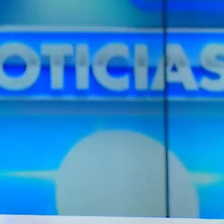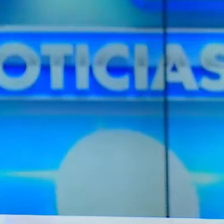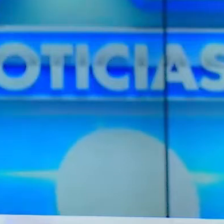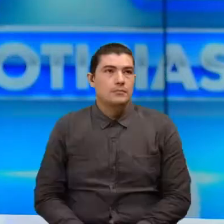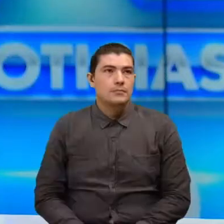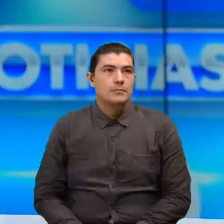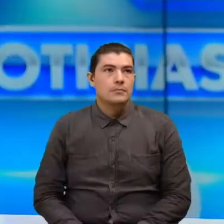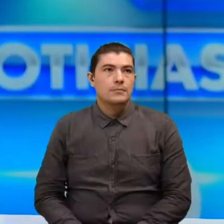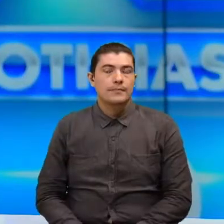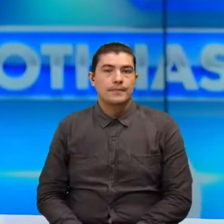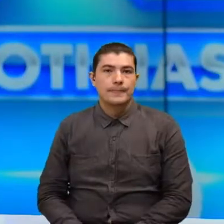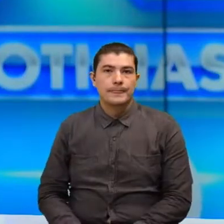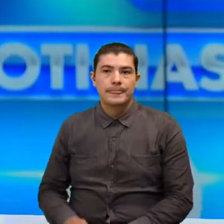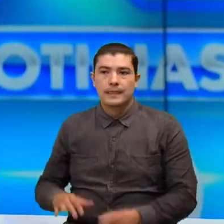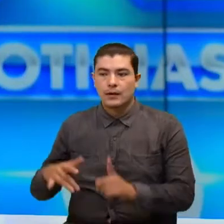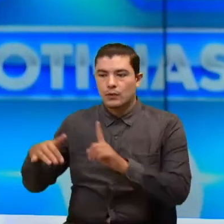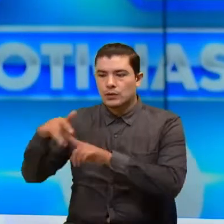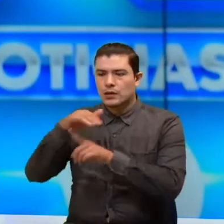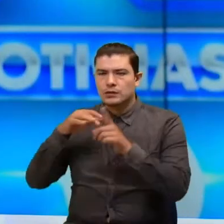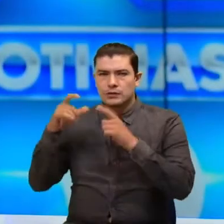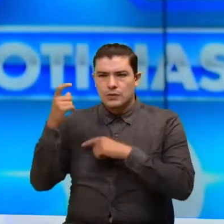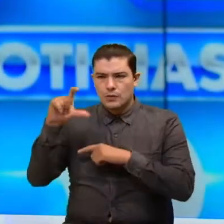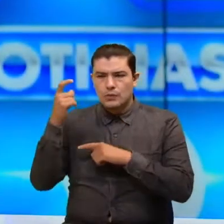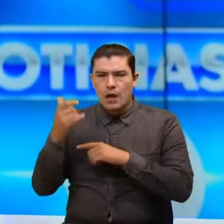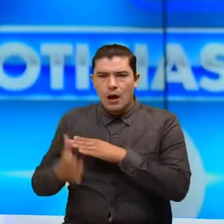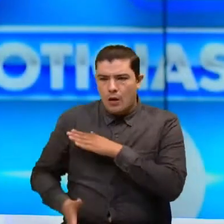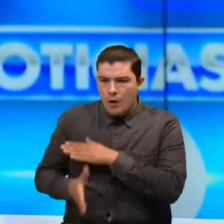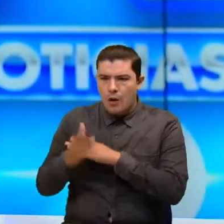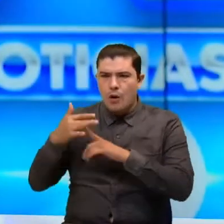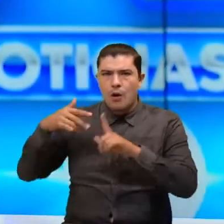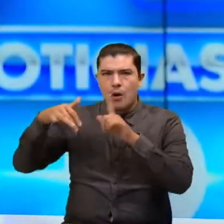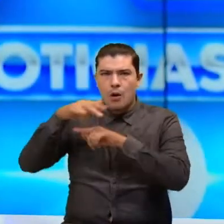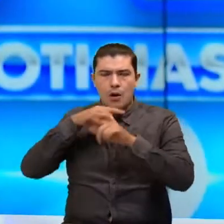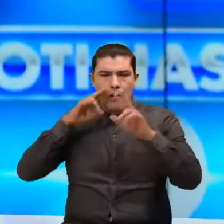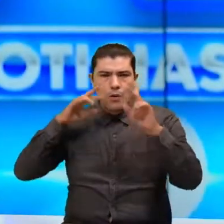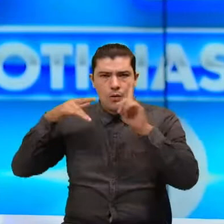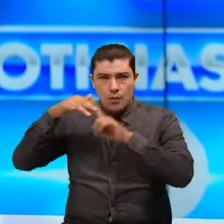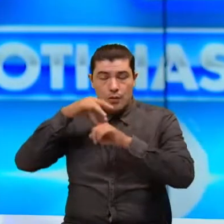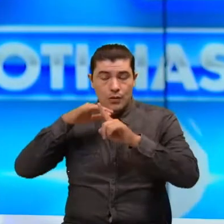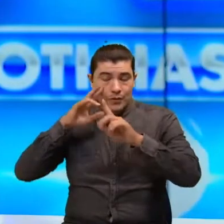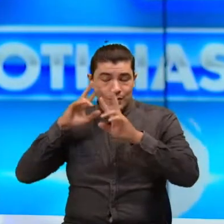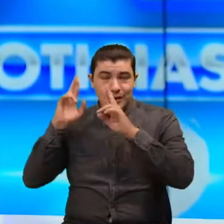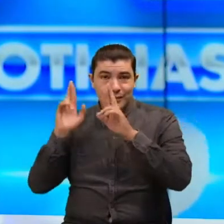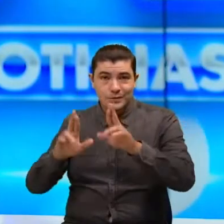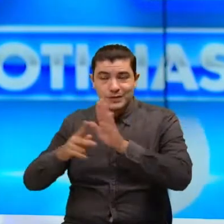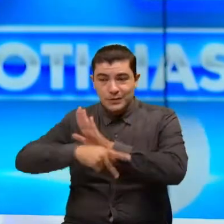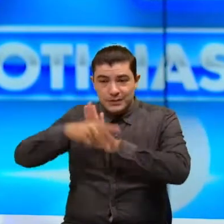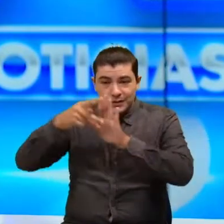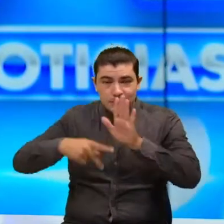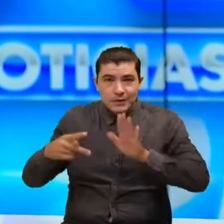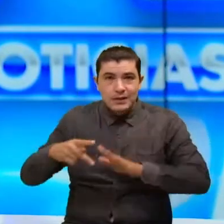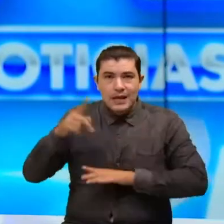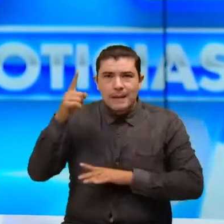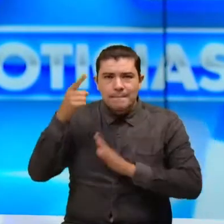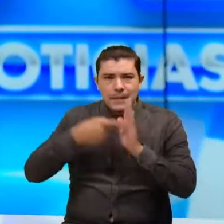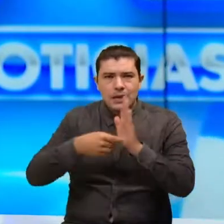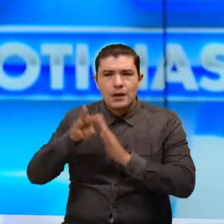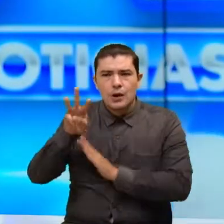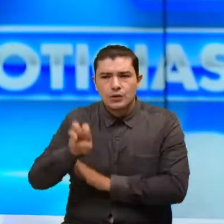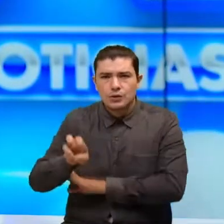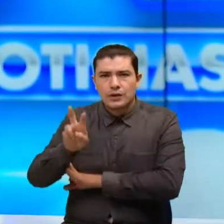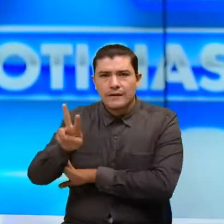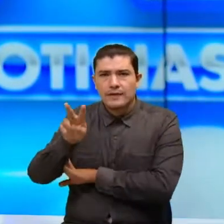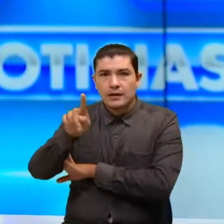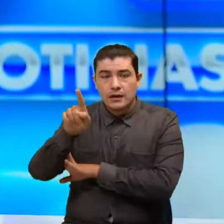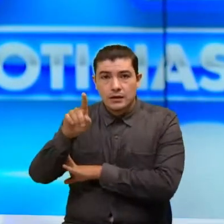mientras tanto en cúcuta continúan los eventos en el marco del bicentenario de la constitución de 1821 hoy se llevó a cabo en